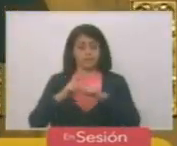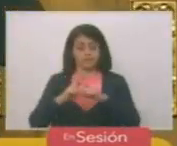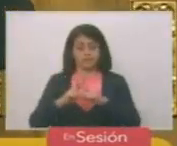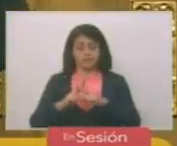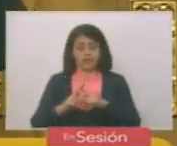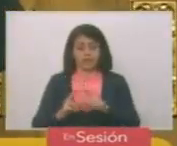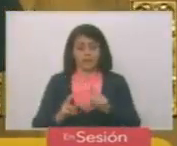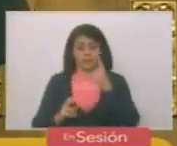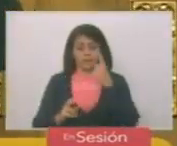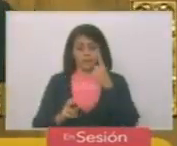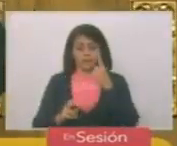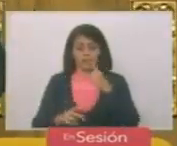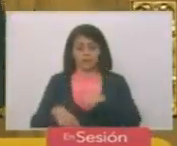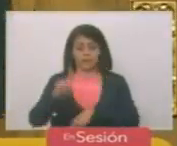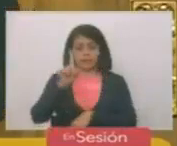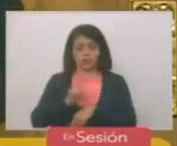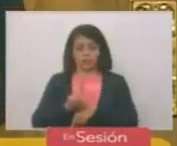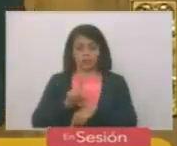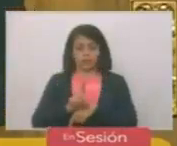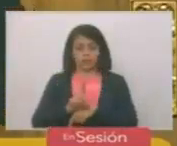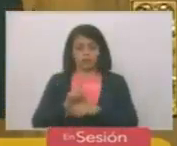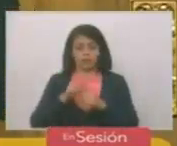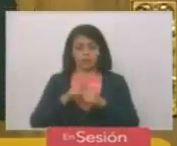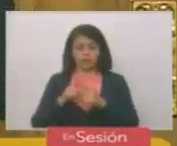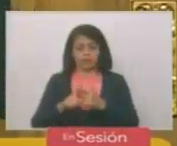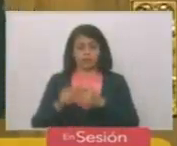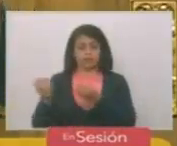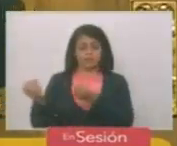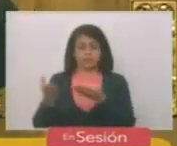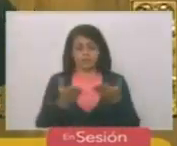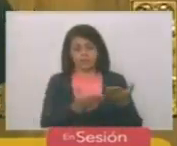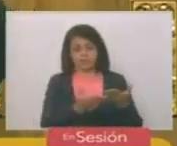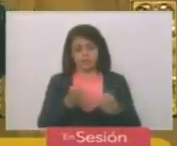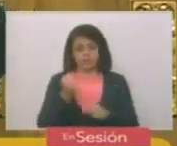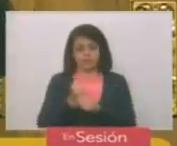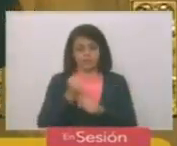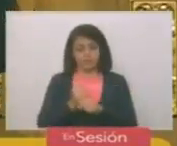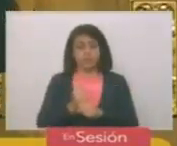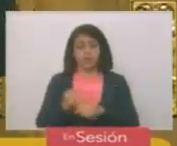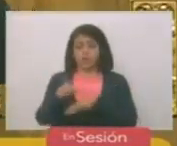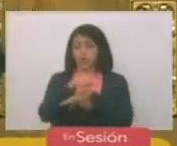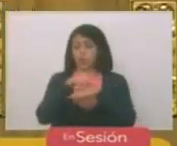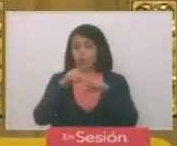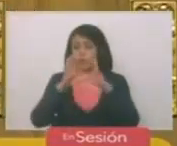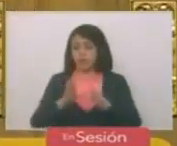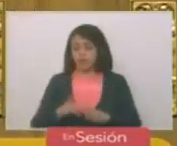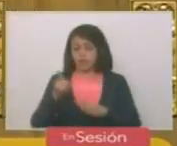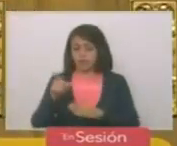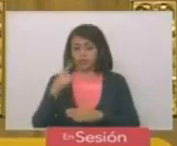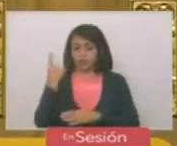la primera, la única en su rango que reciben funcionarios gubernamentales.